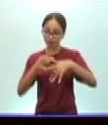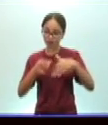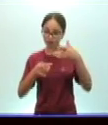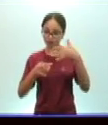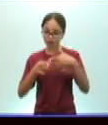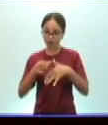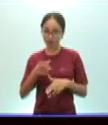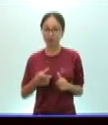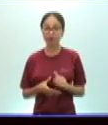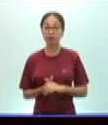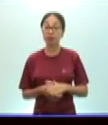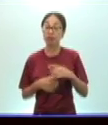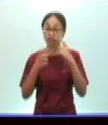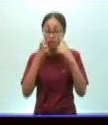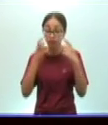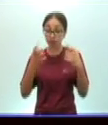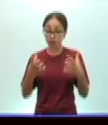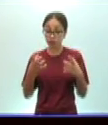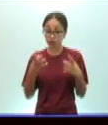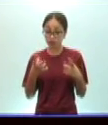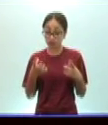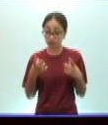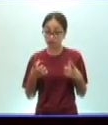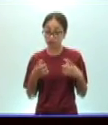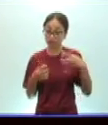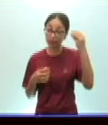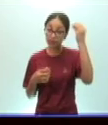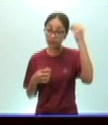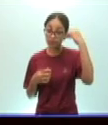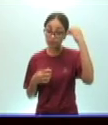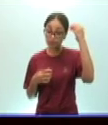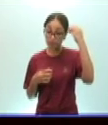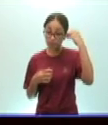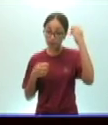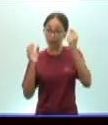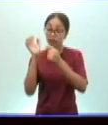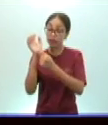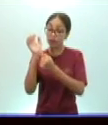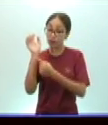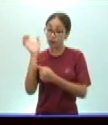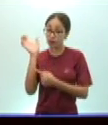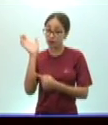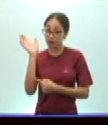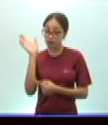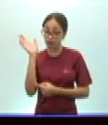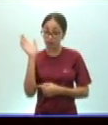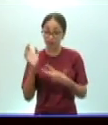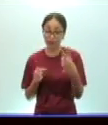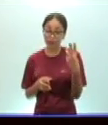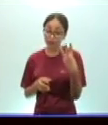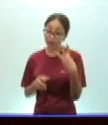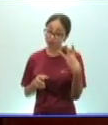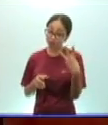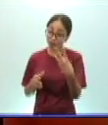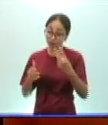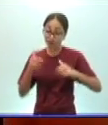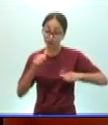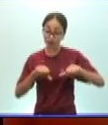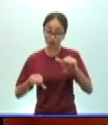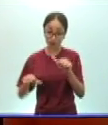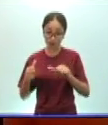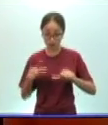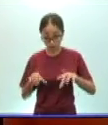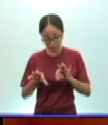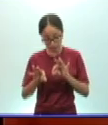eso es importante que ustedes tengan en cuenta las propiedades que tienen los componentes para poder seleccionar la